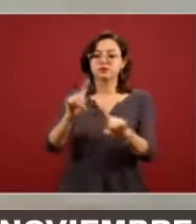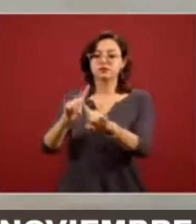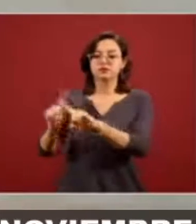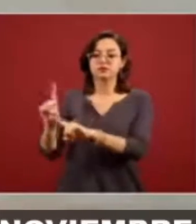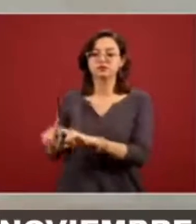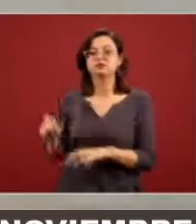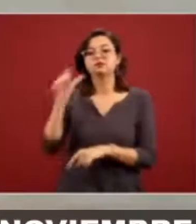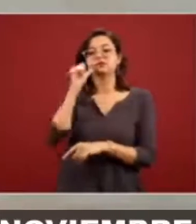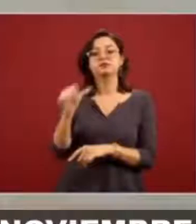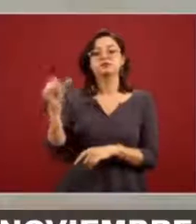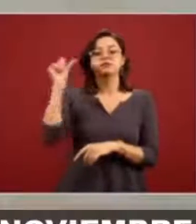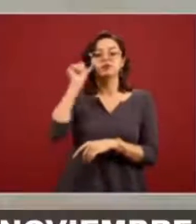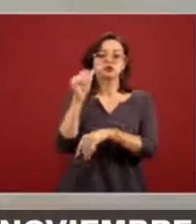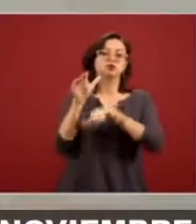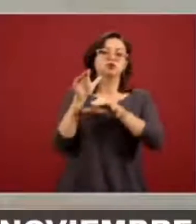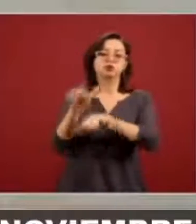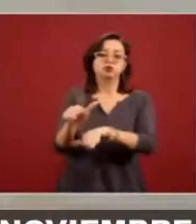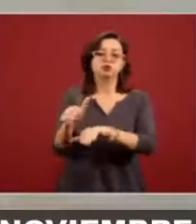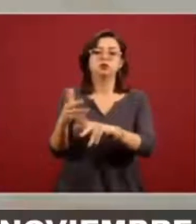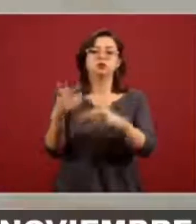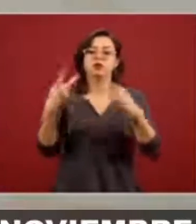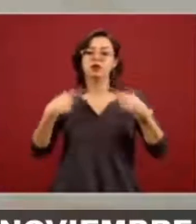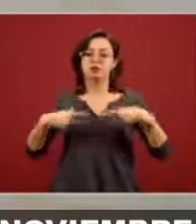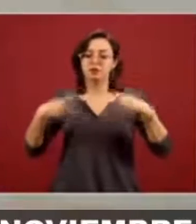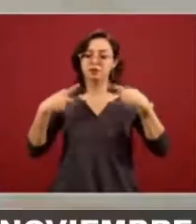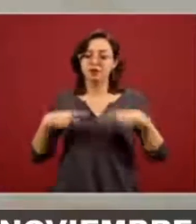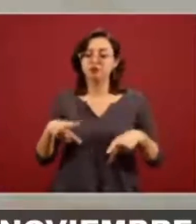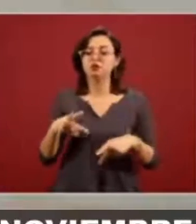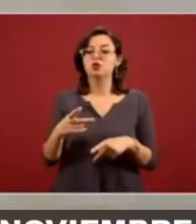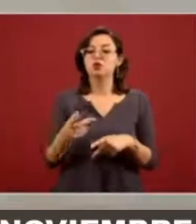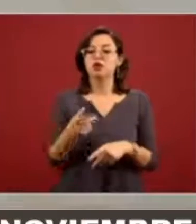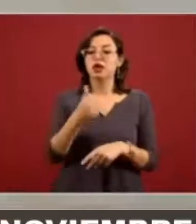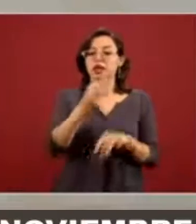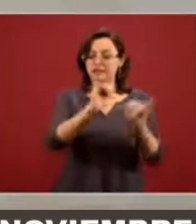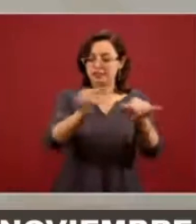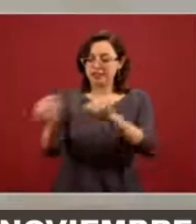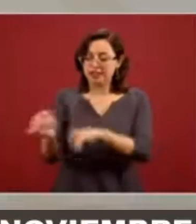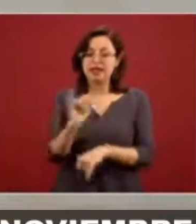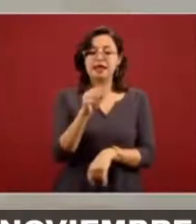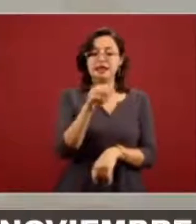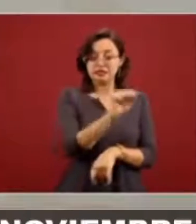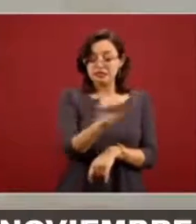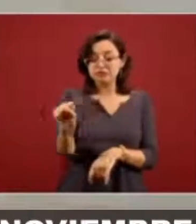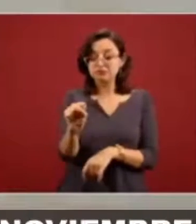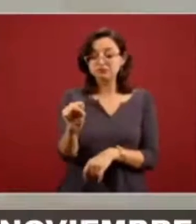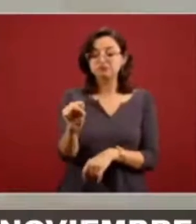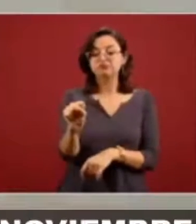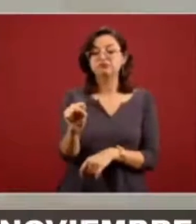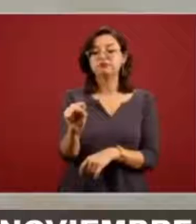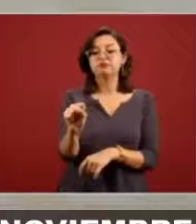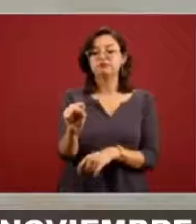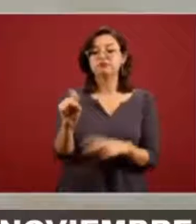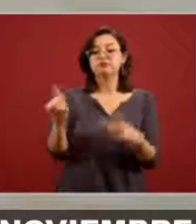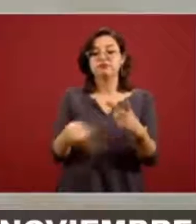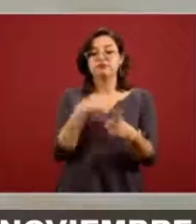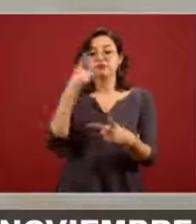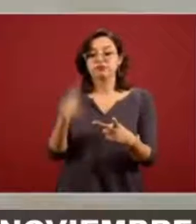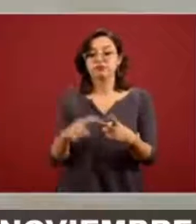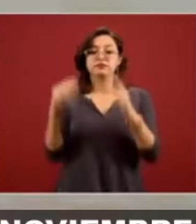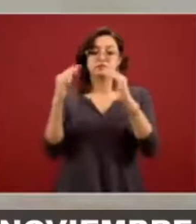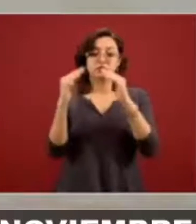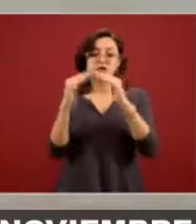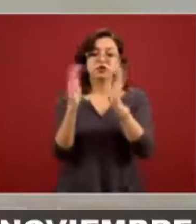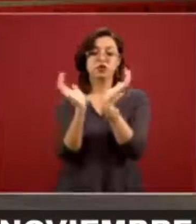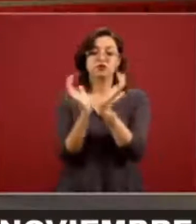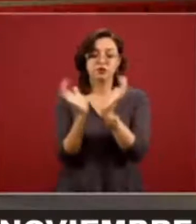el día de ayer, que son los créditos personales del IMSS, los créditos de Foviste y los